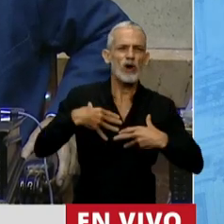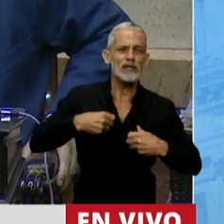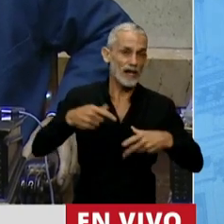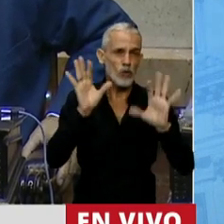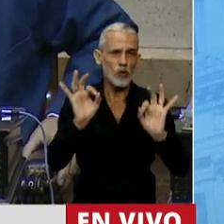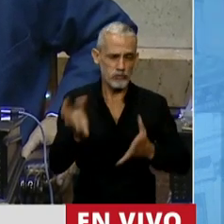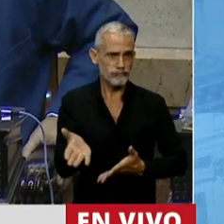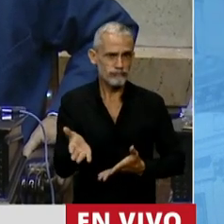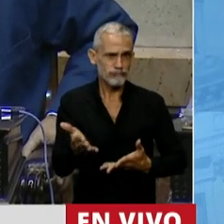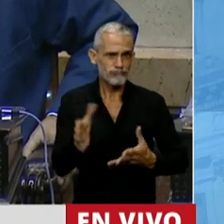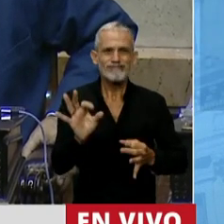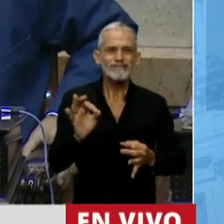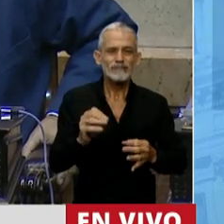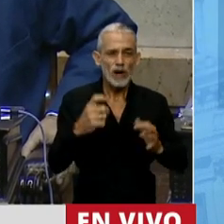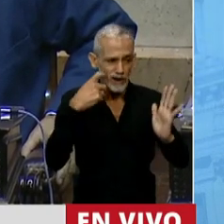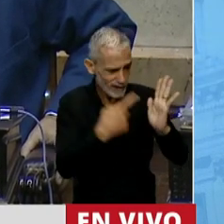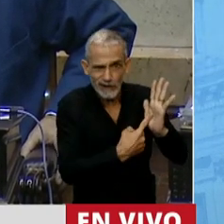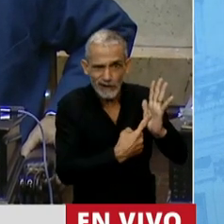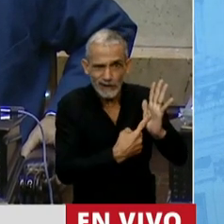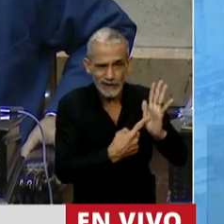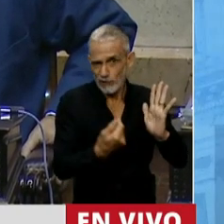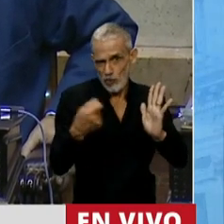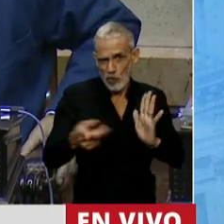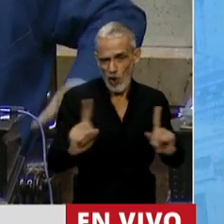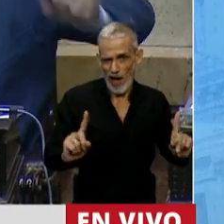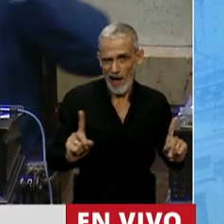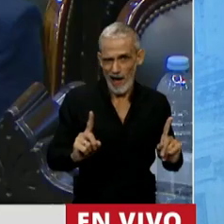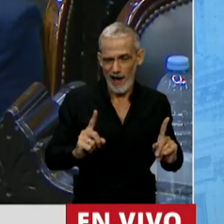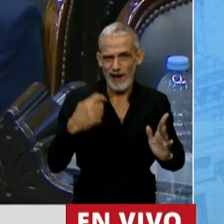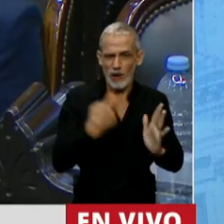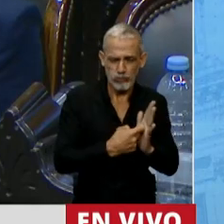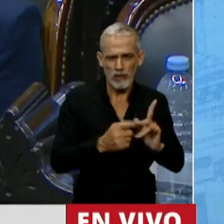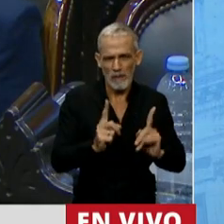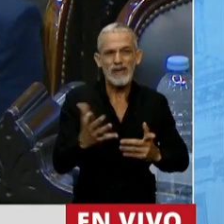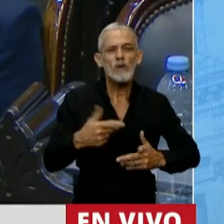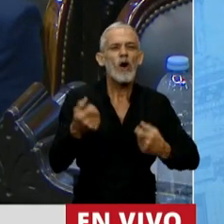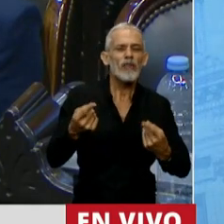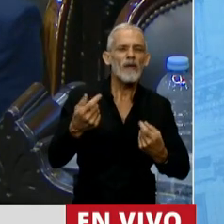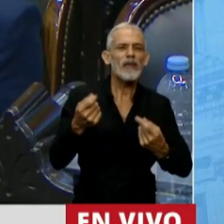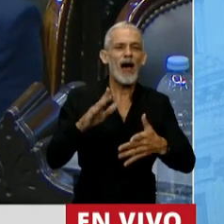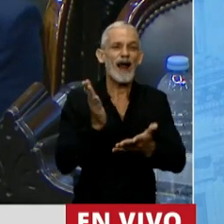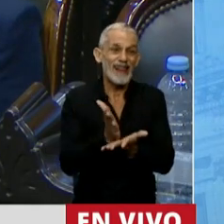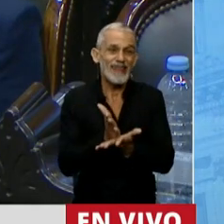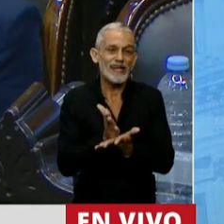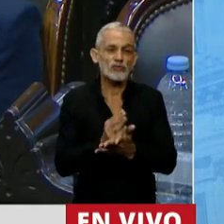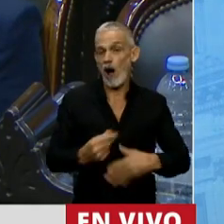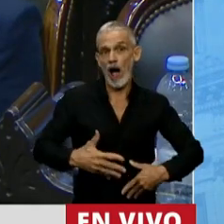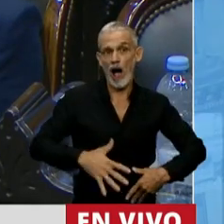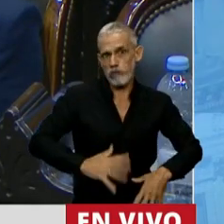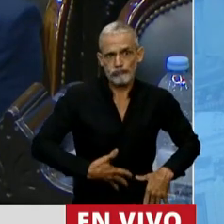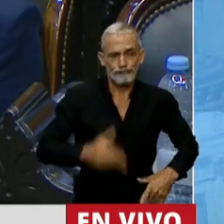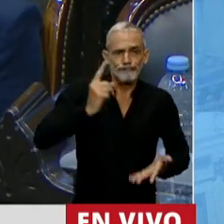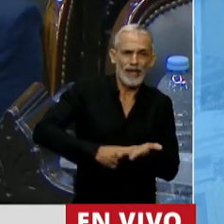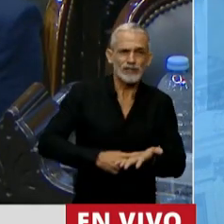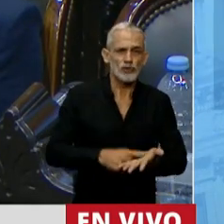integral, pero que no se cumple si no se garantiza efectivamente el derecho a la interrupción voluntaria